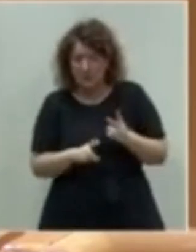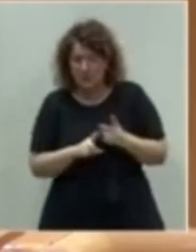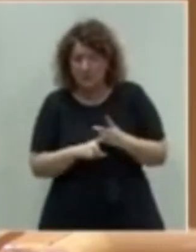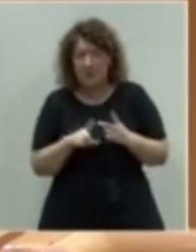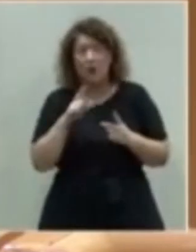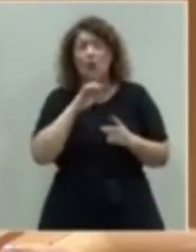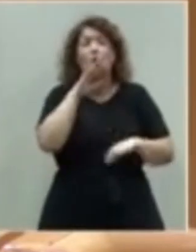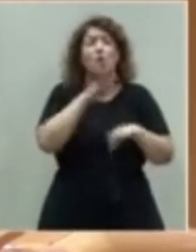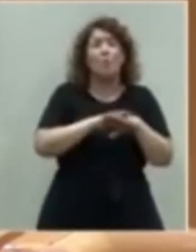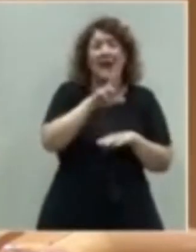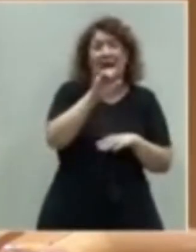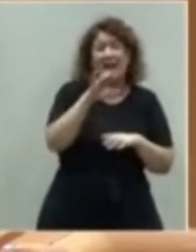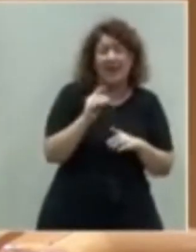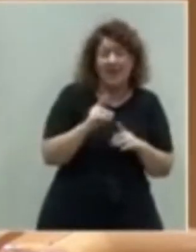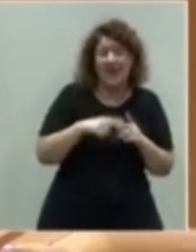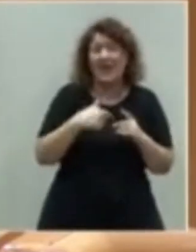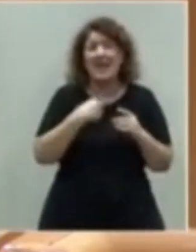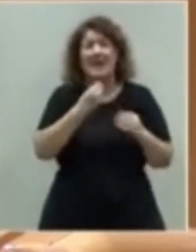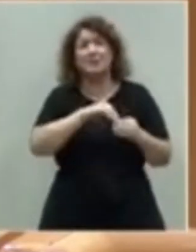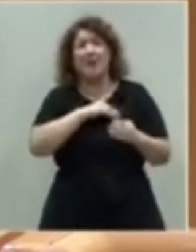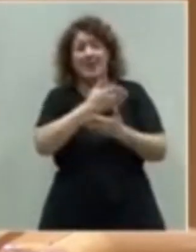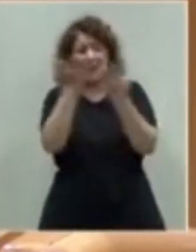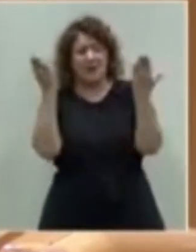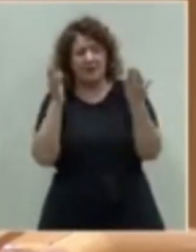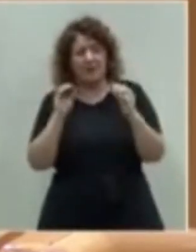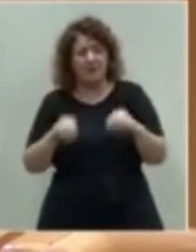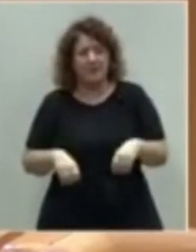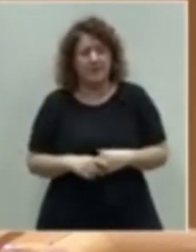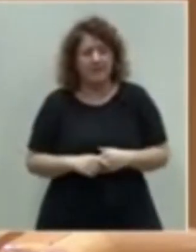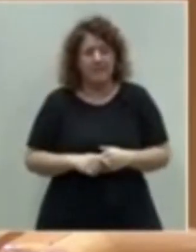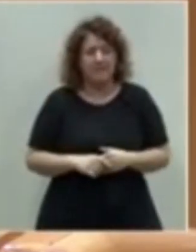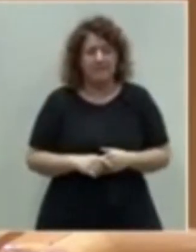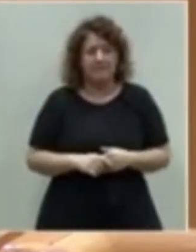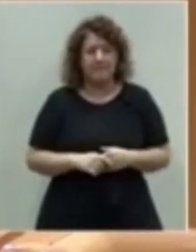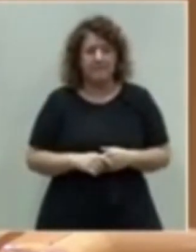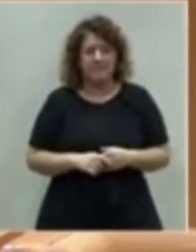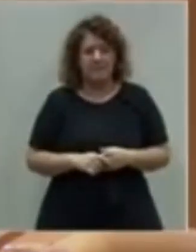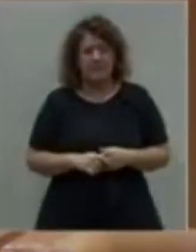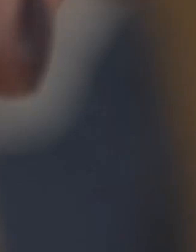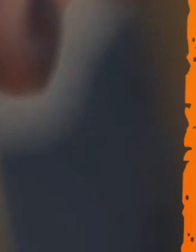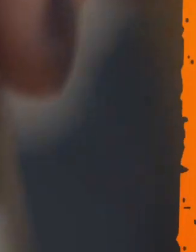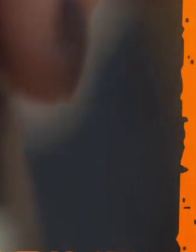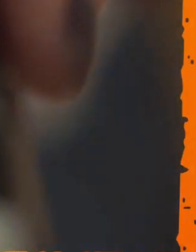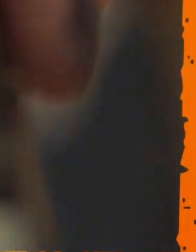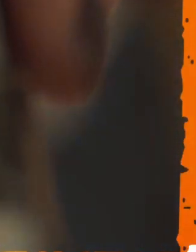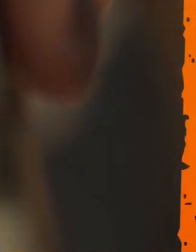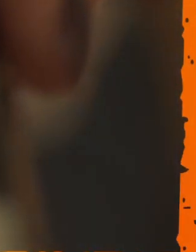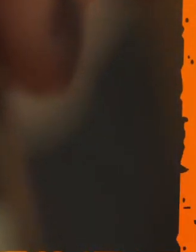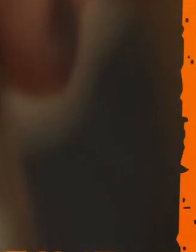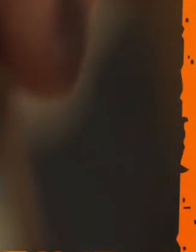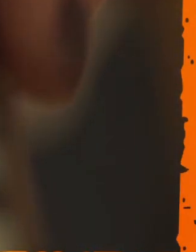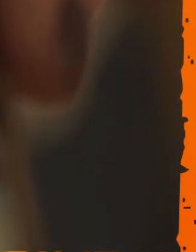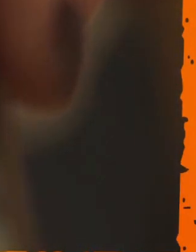y se va a invertir en Canarias la media de España? ¿Sí o no? Cuatro preguntitas, simples. ¿Sí o no? Muchas gracias.